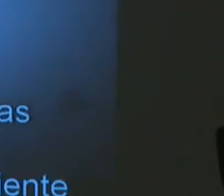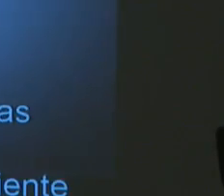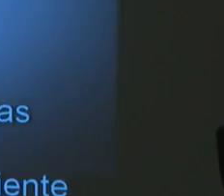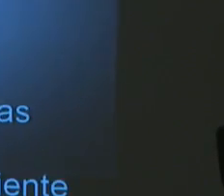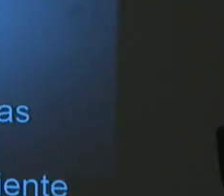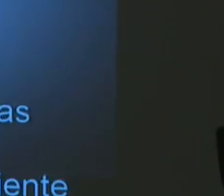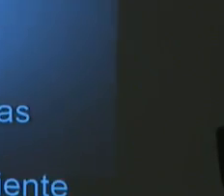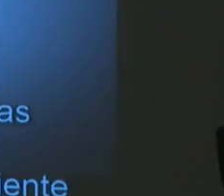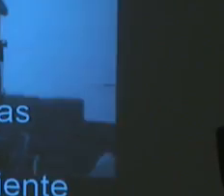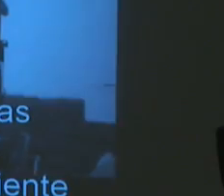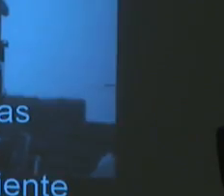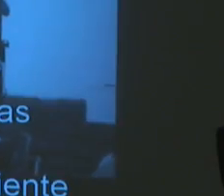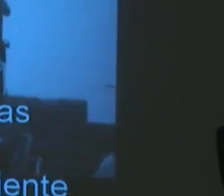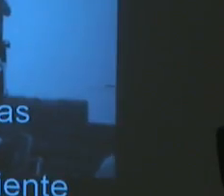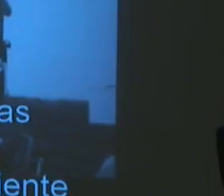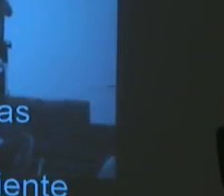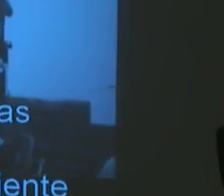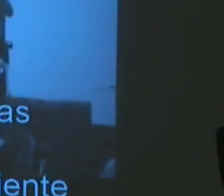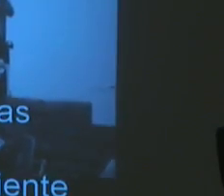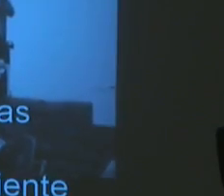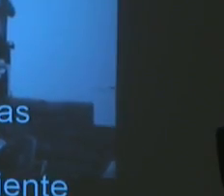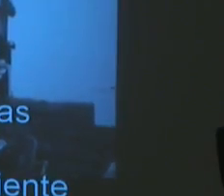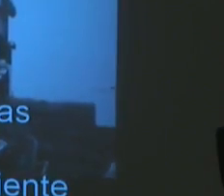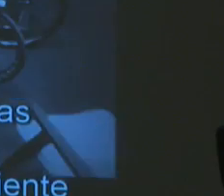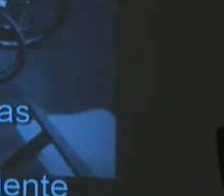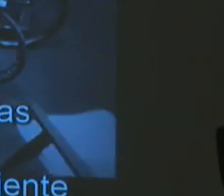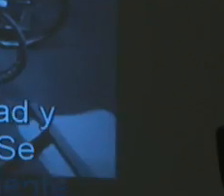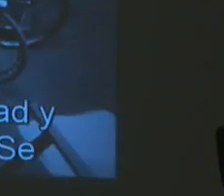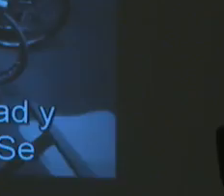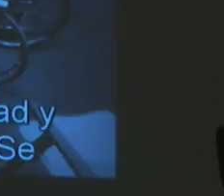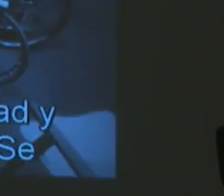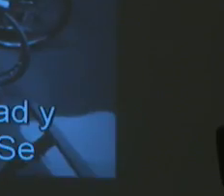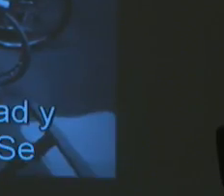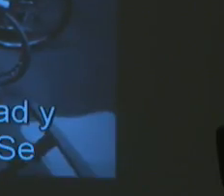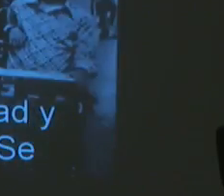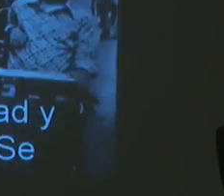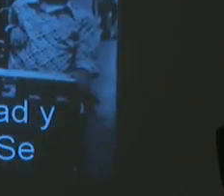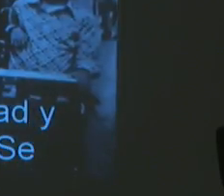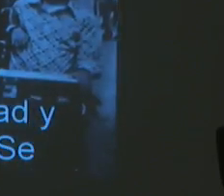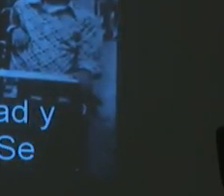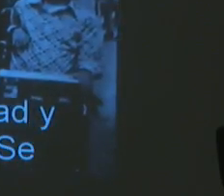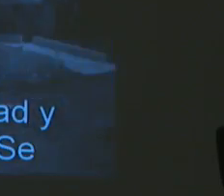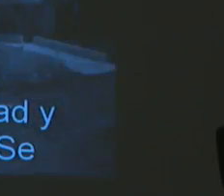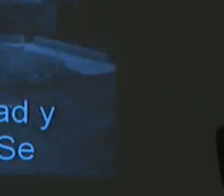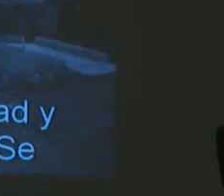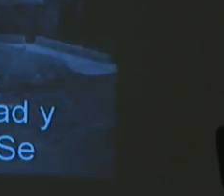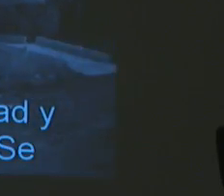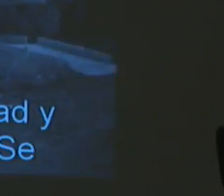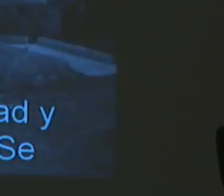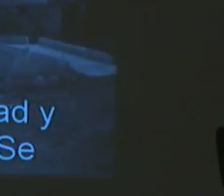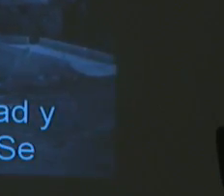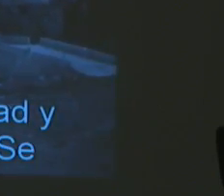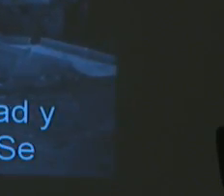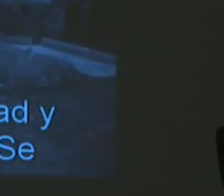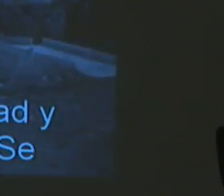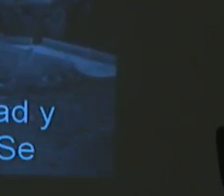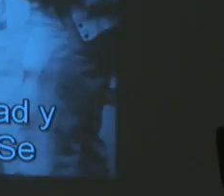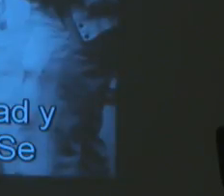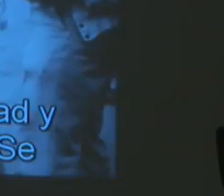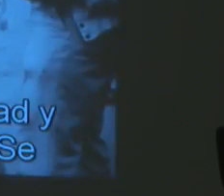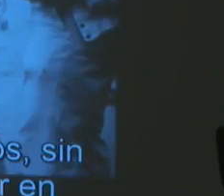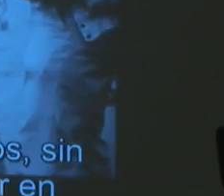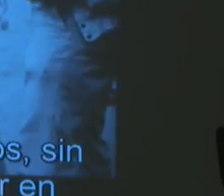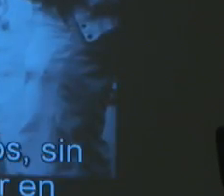personas con discapacidades severas crearon los primeros centros de biden dependiente para volver a ser parte de la comunidad y poder dirigir sus